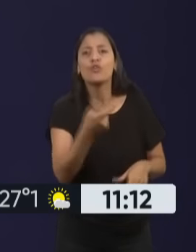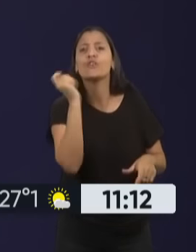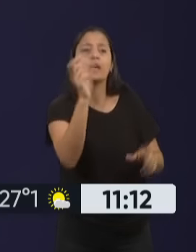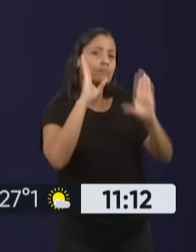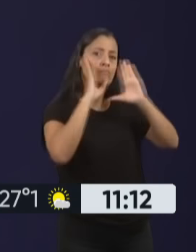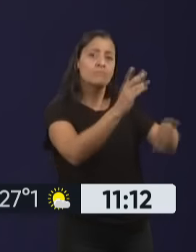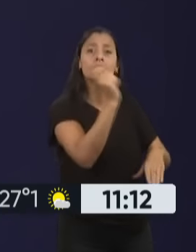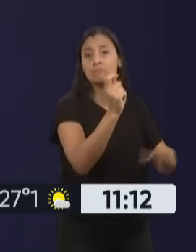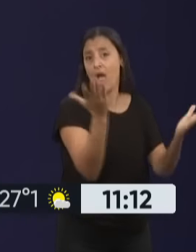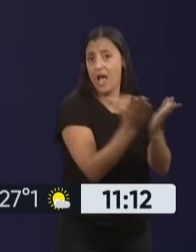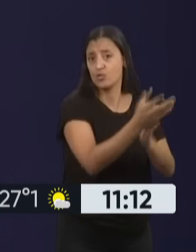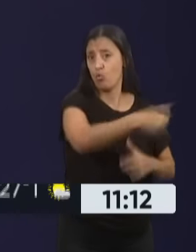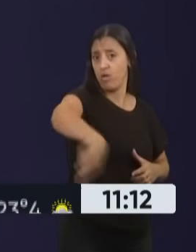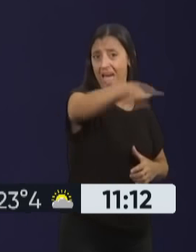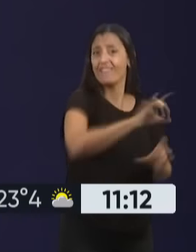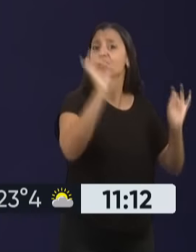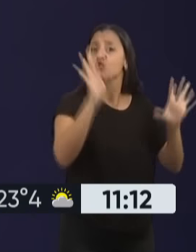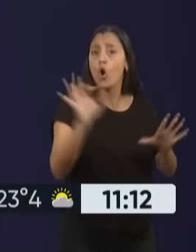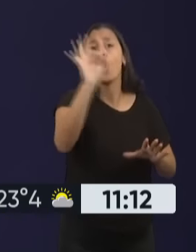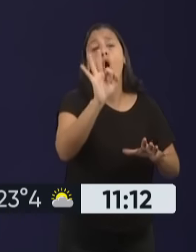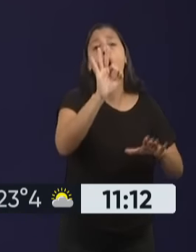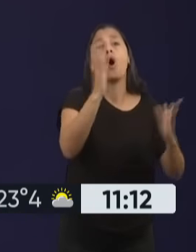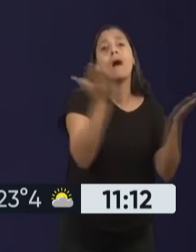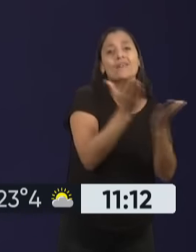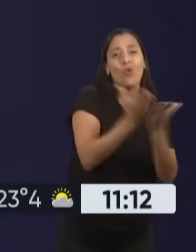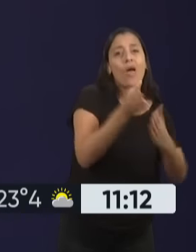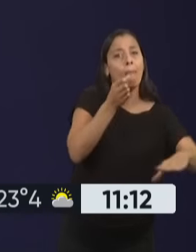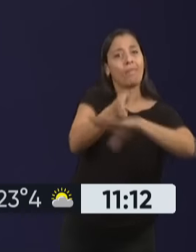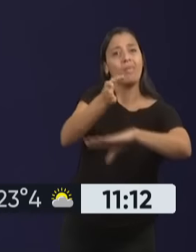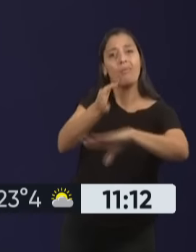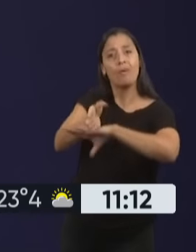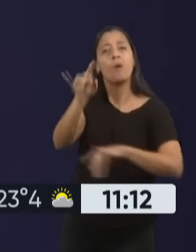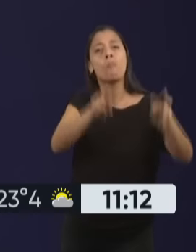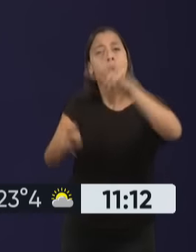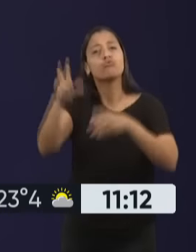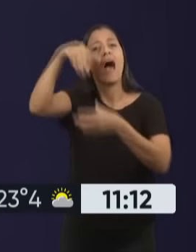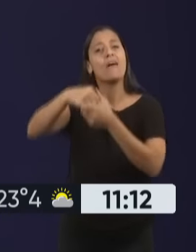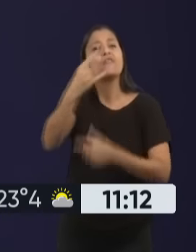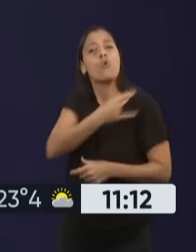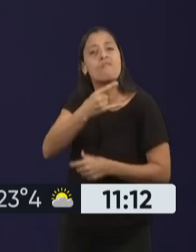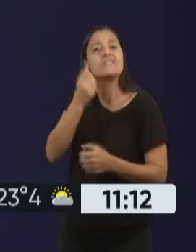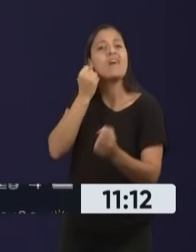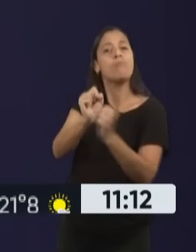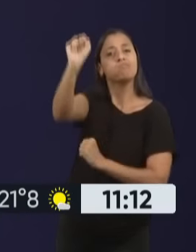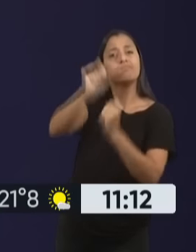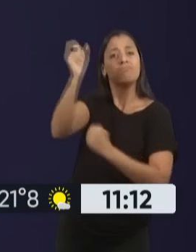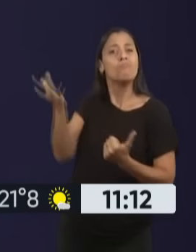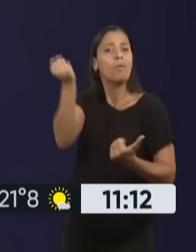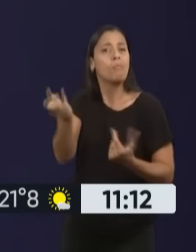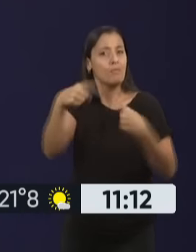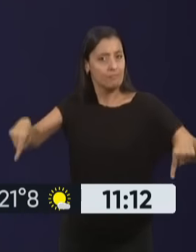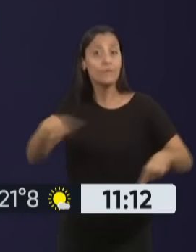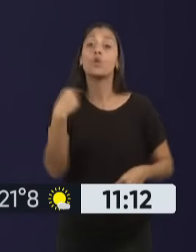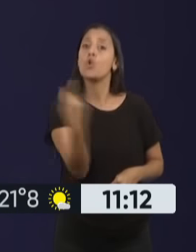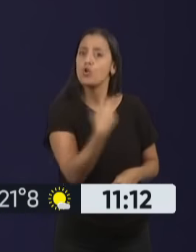solo nos debemos a los que ingresan a la universidad para salir mejores para tener un título universitario